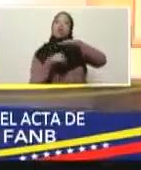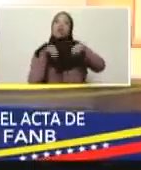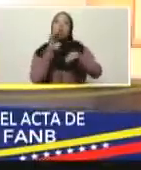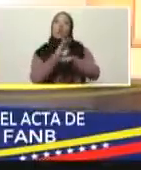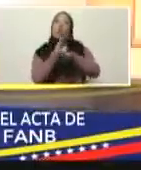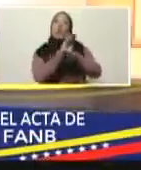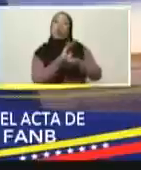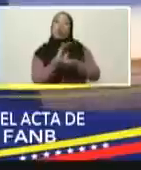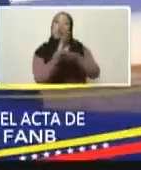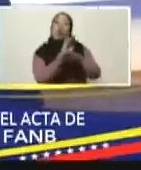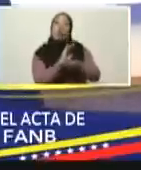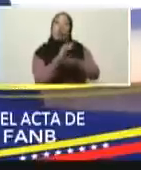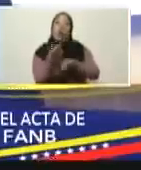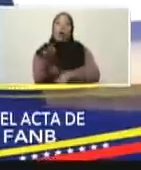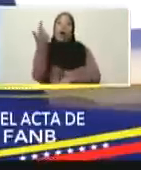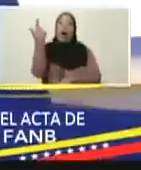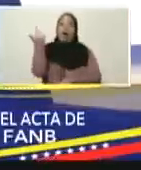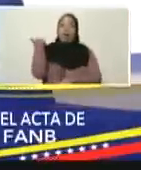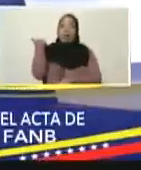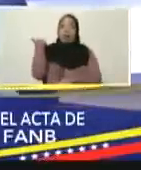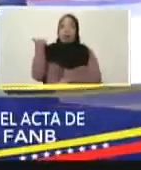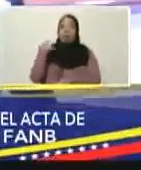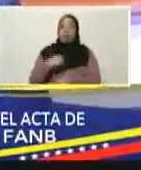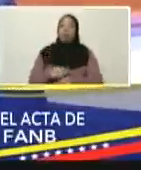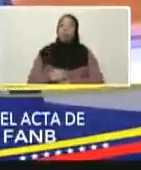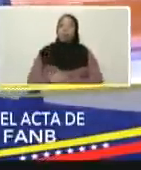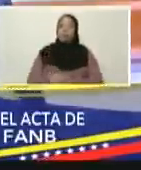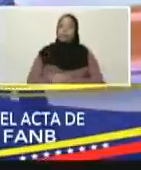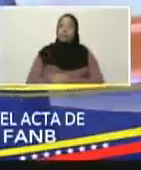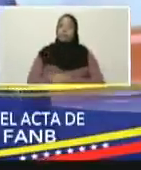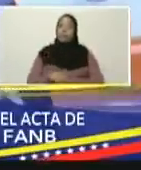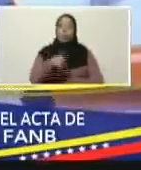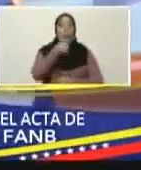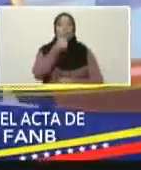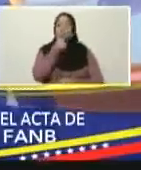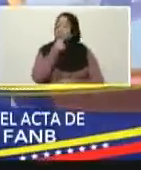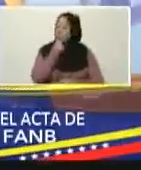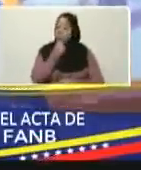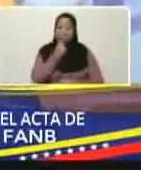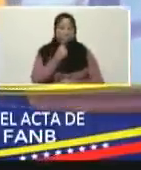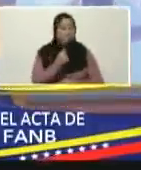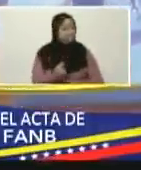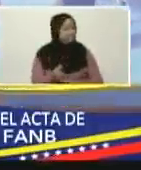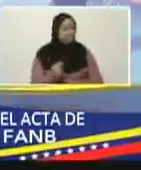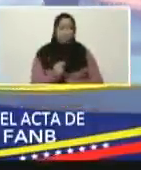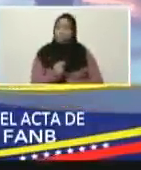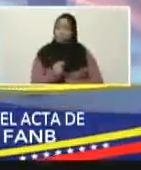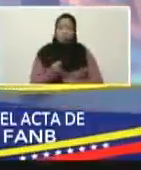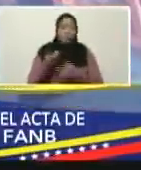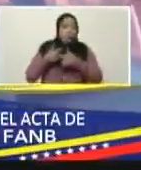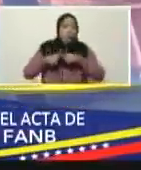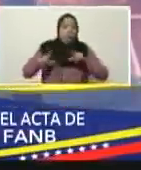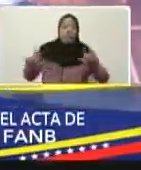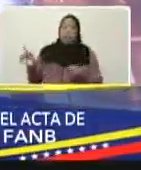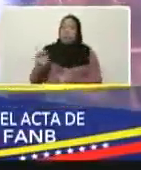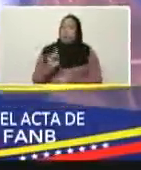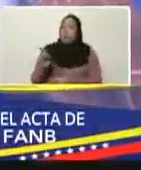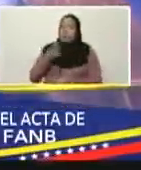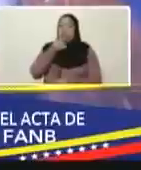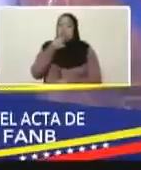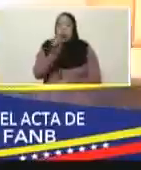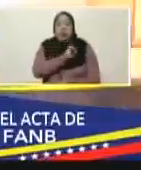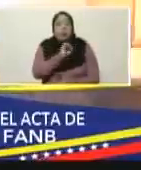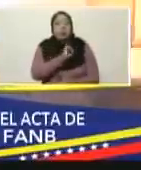la grandeza en el pasado. Bien sabemos que no ha sido fácil. Ser libres, de hecho, no es un oficio para